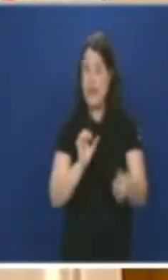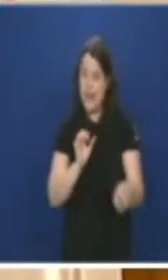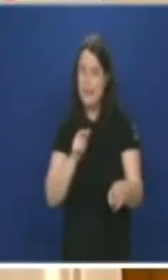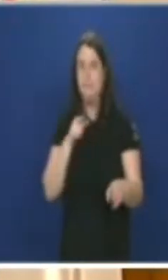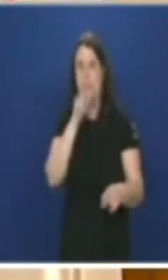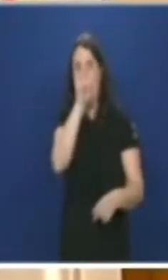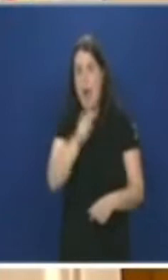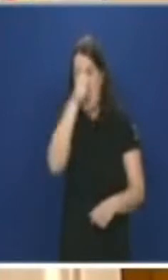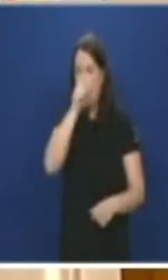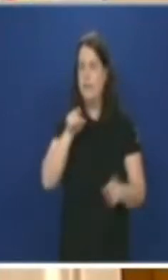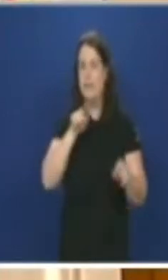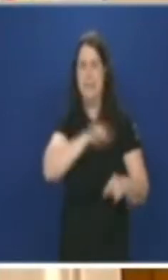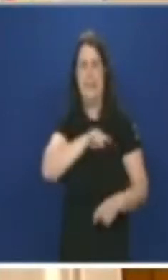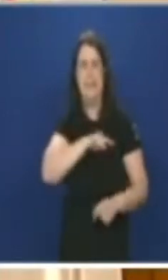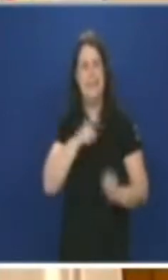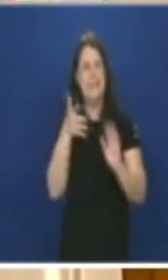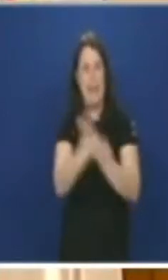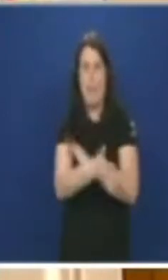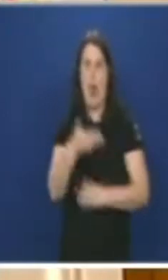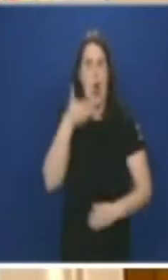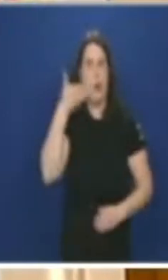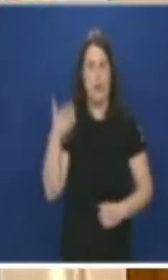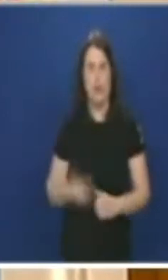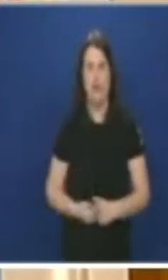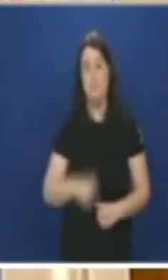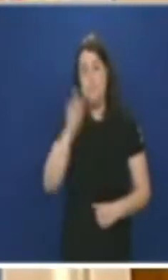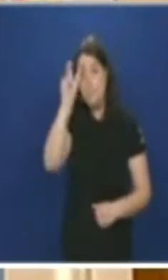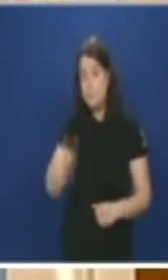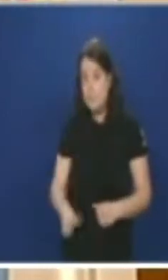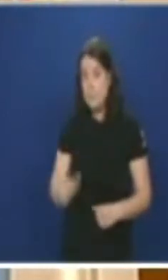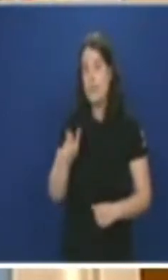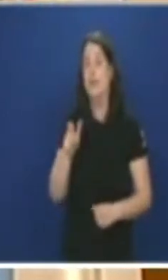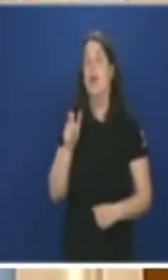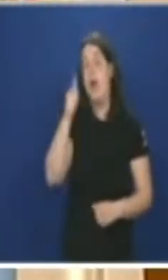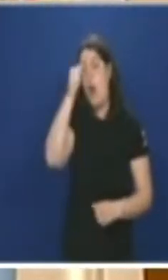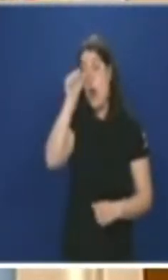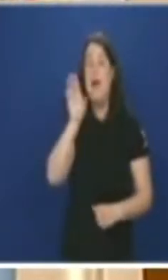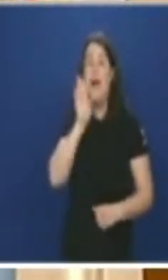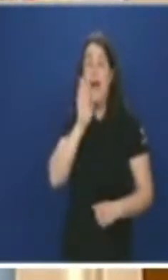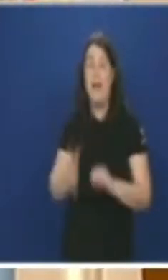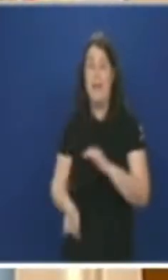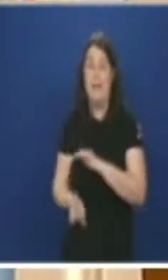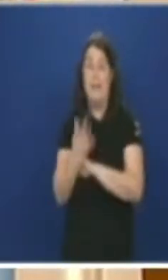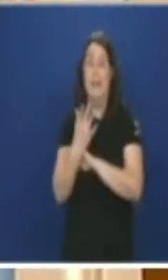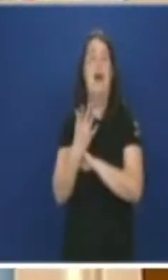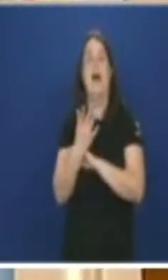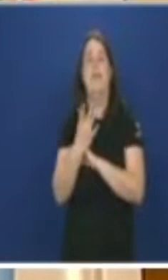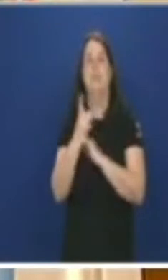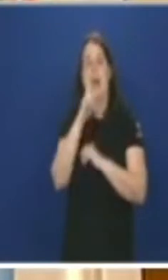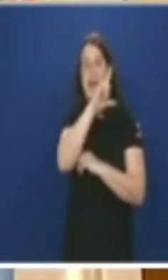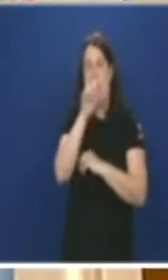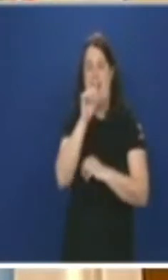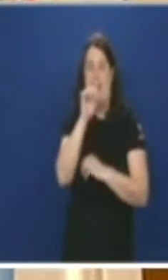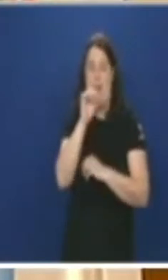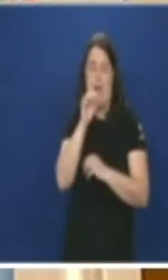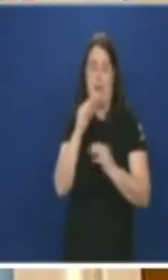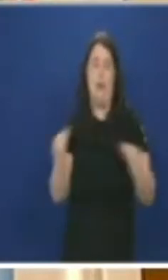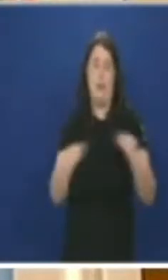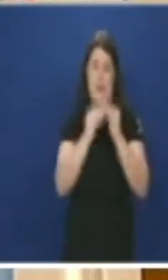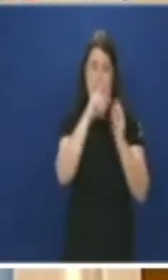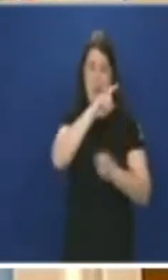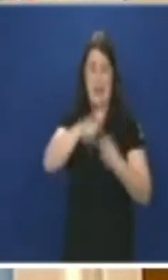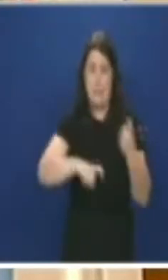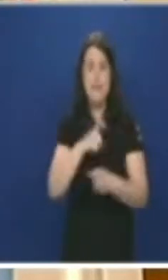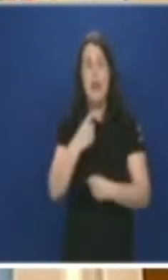se sentiu máis orgulloso. O Vicente Risco, que no centenario do nacemento de Concepción Arenal, escribiu: «En Galicia